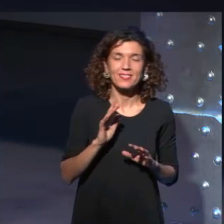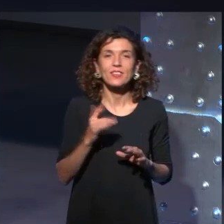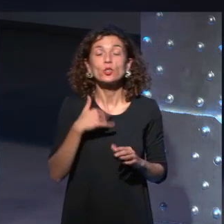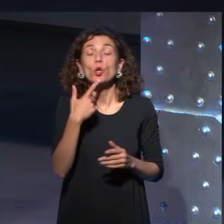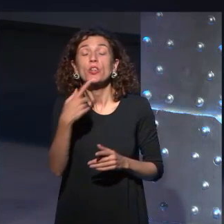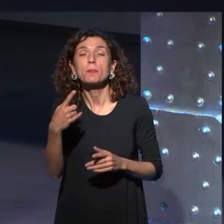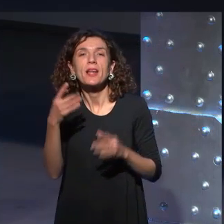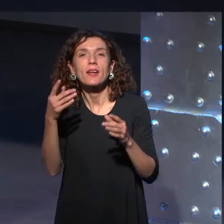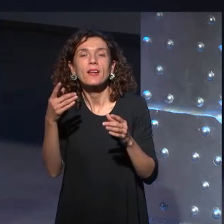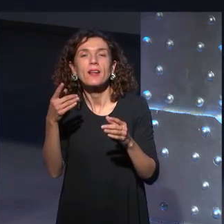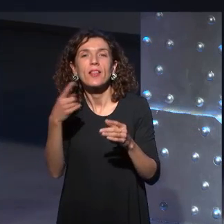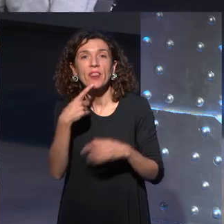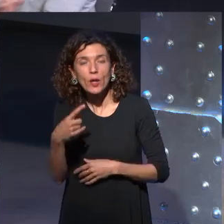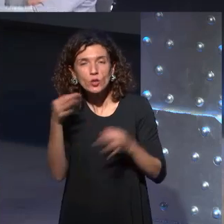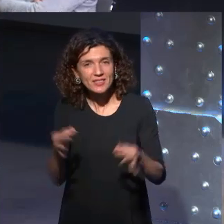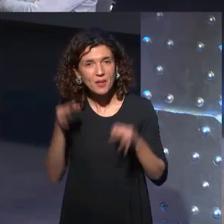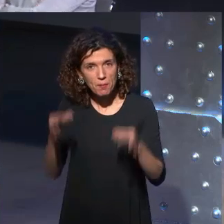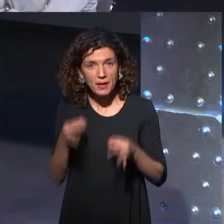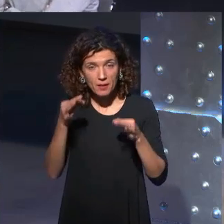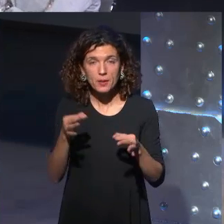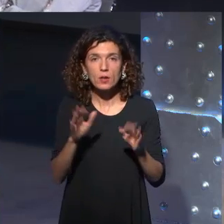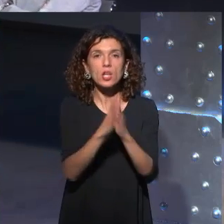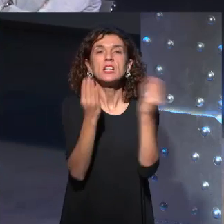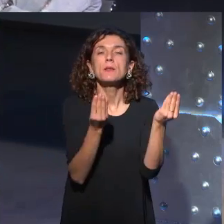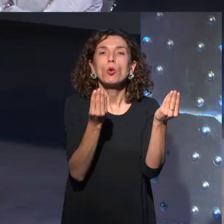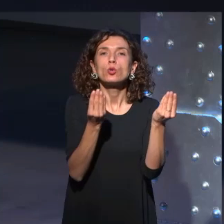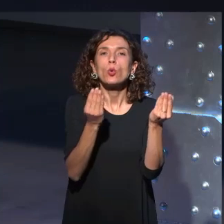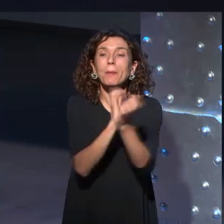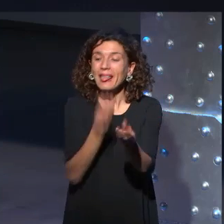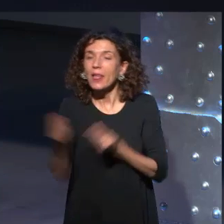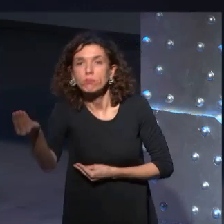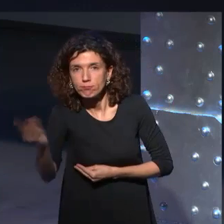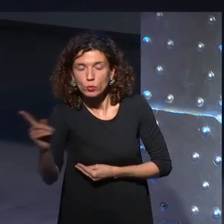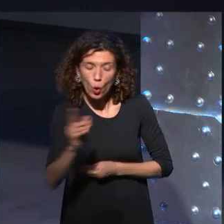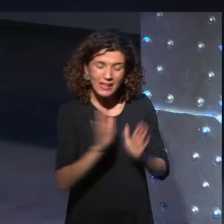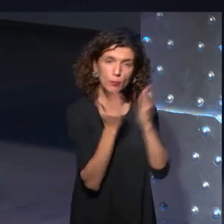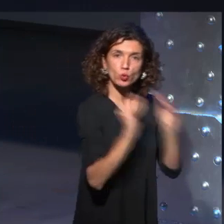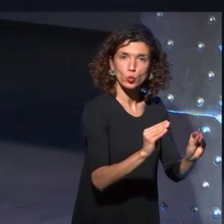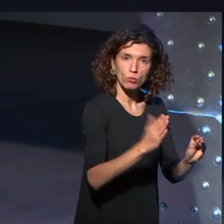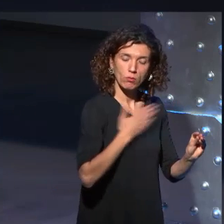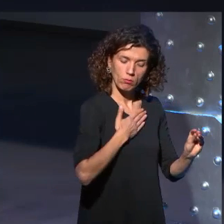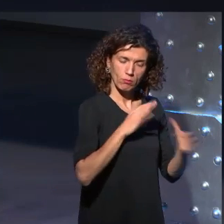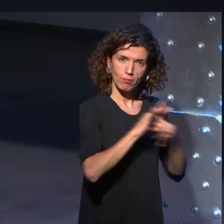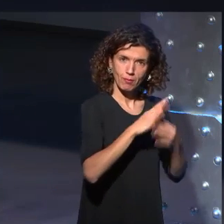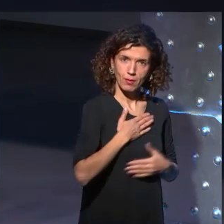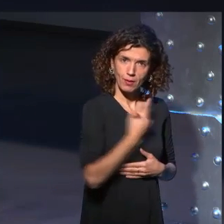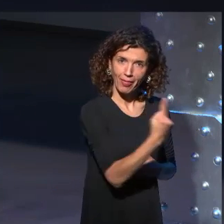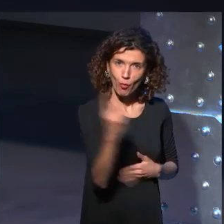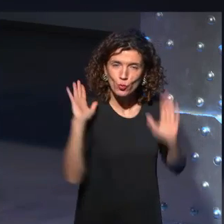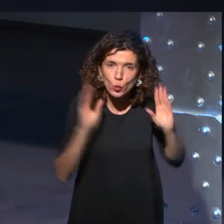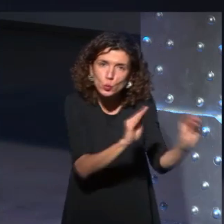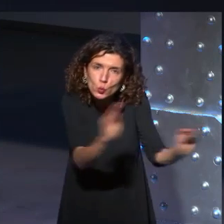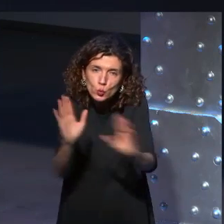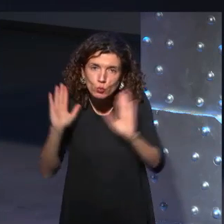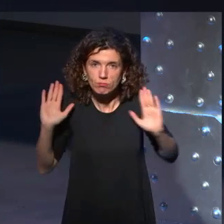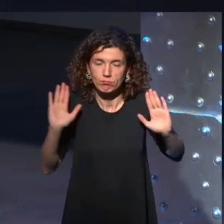siempre digo que cuando compren un libro no lo presten, porque es su libro. Muy claro. Yo sí